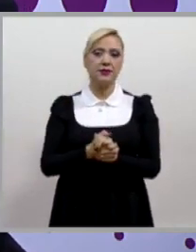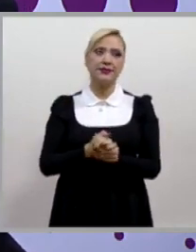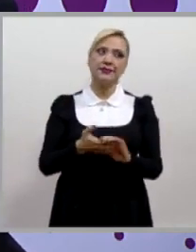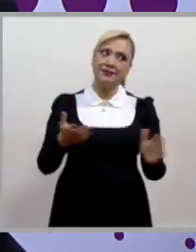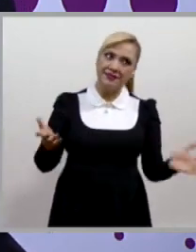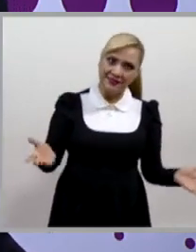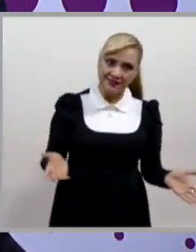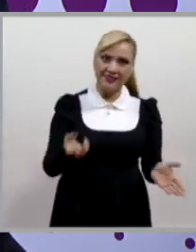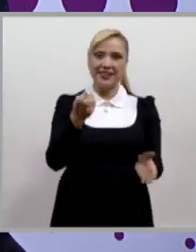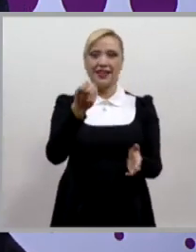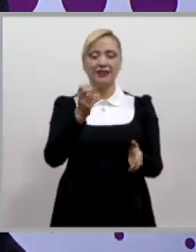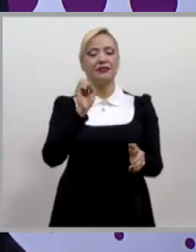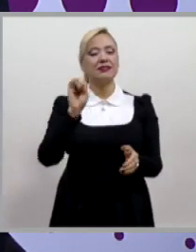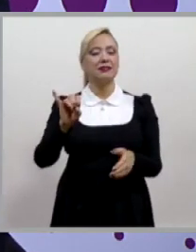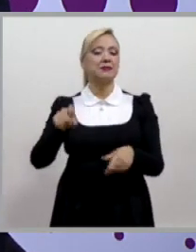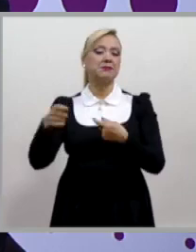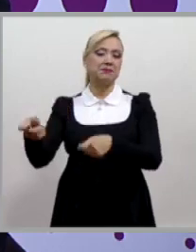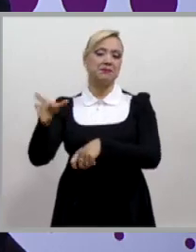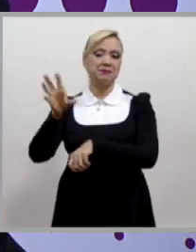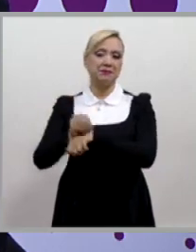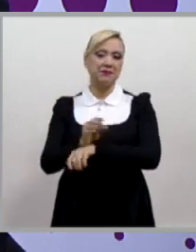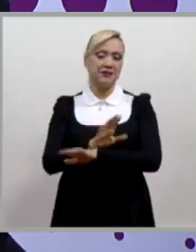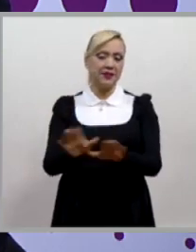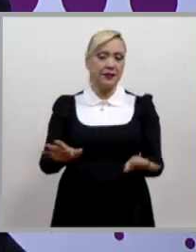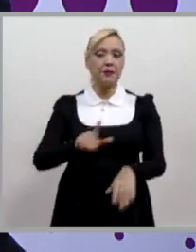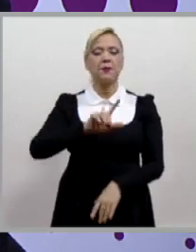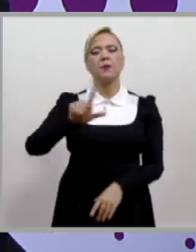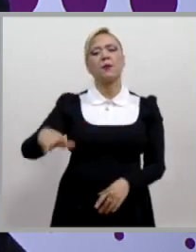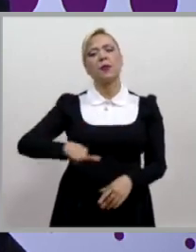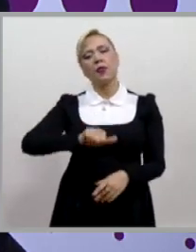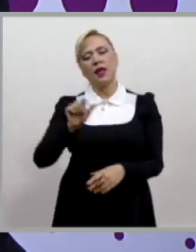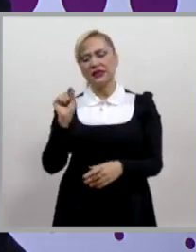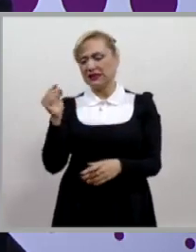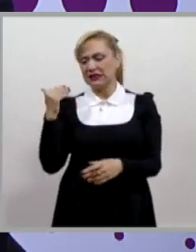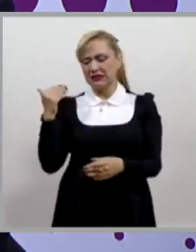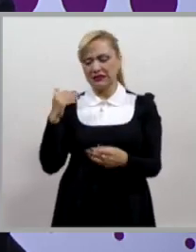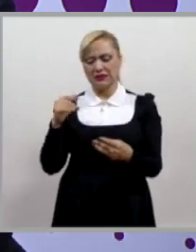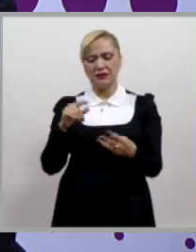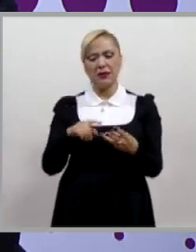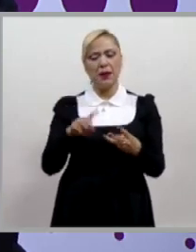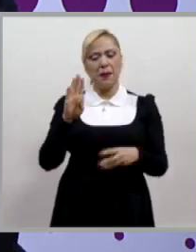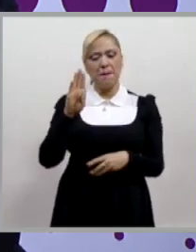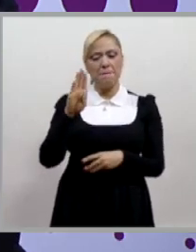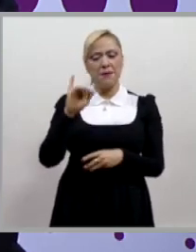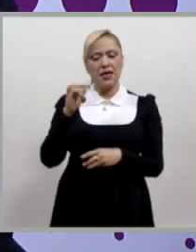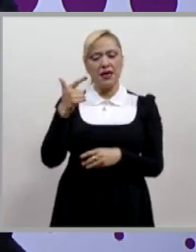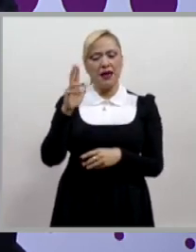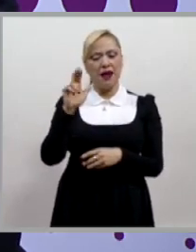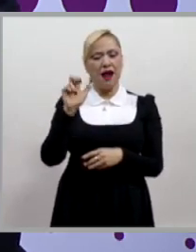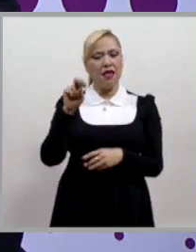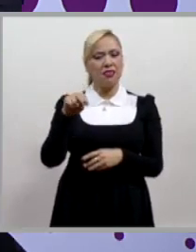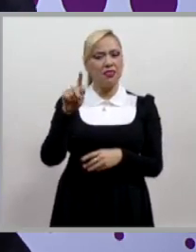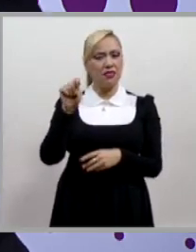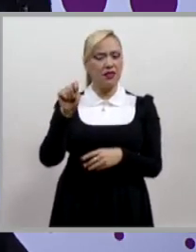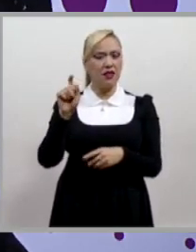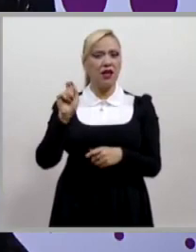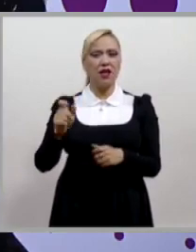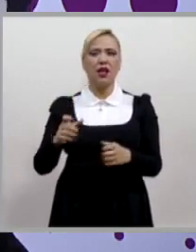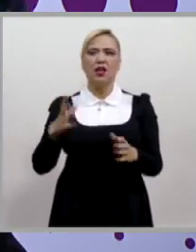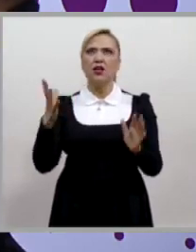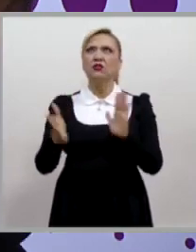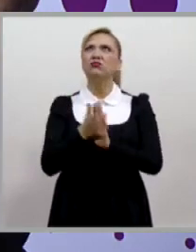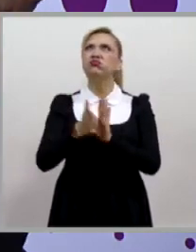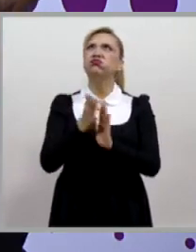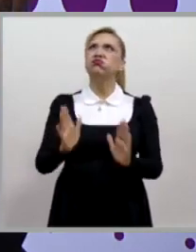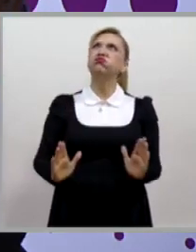más reciente, es el caso de Vigrant. Vigrant construyó o empezó a construir una torre de estas